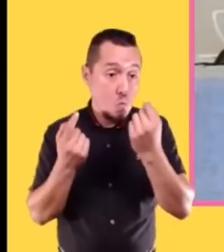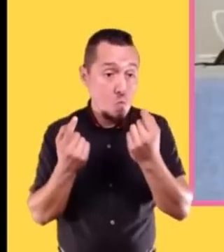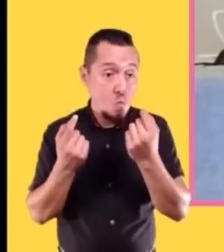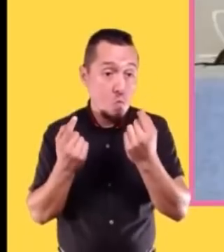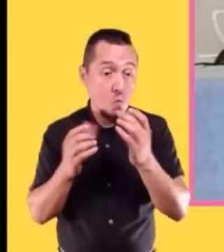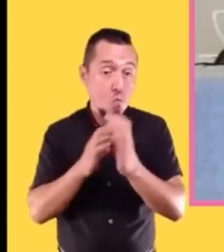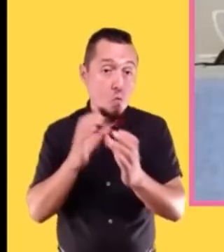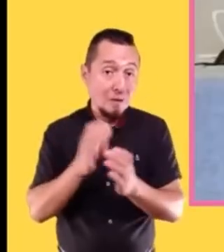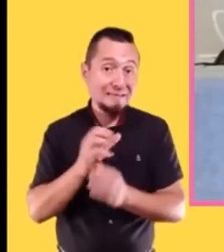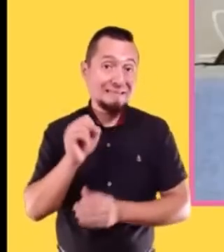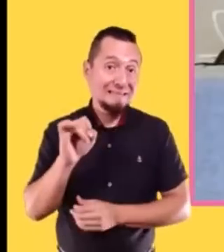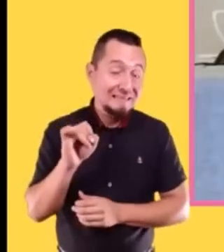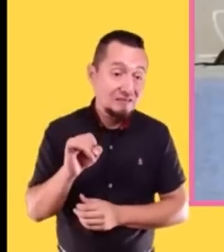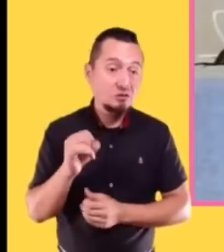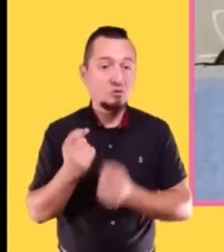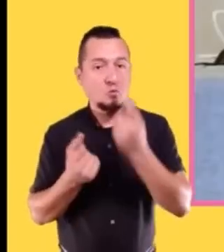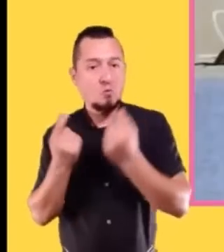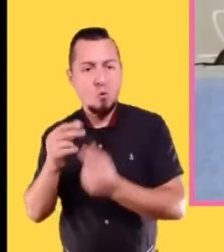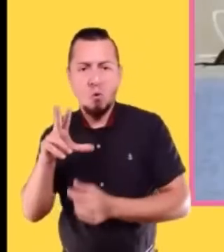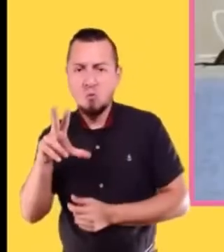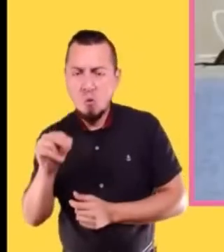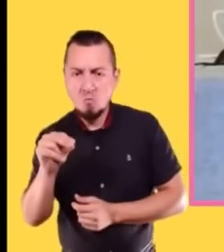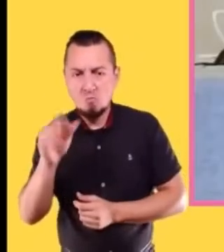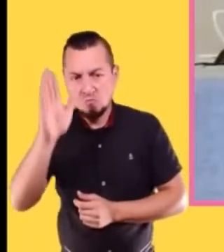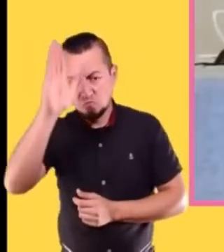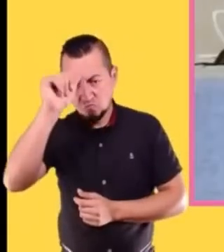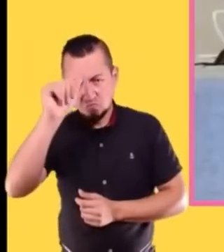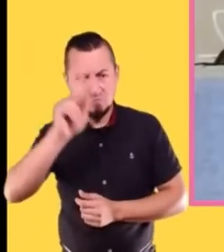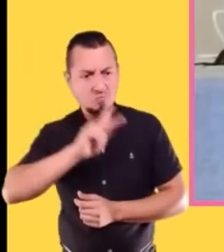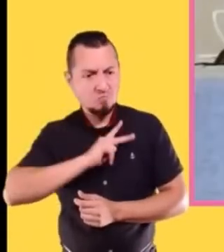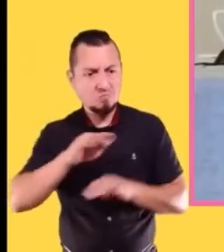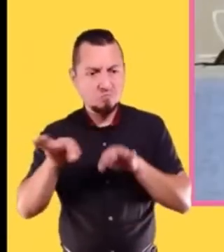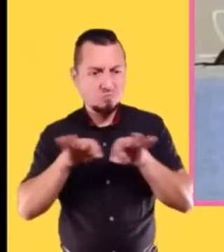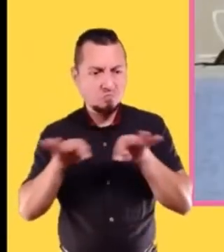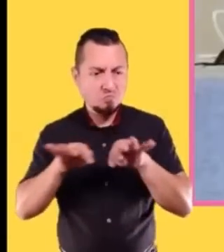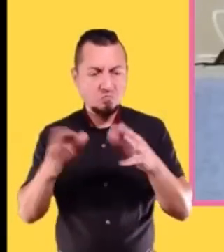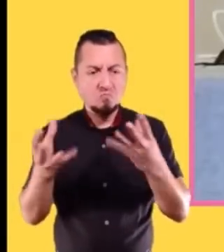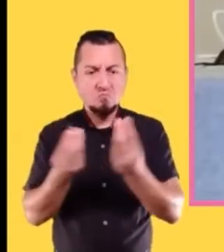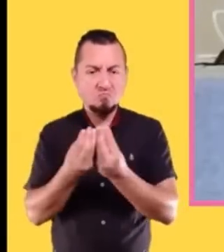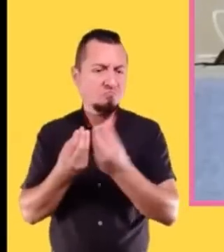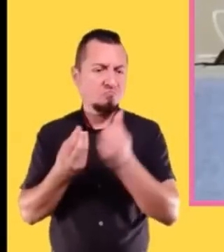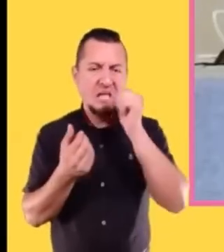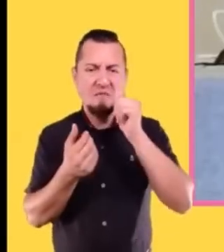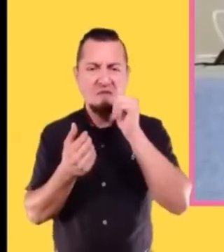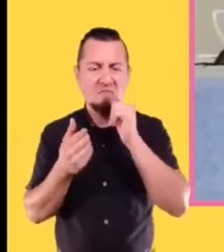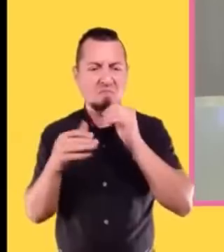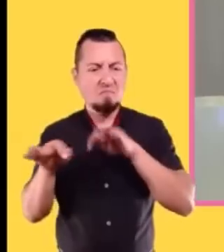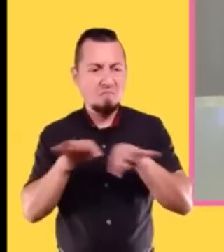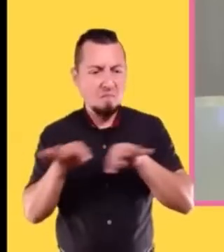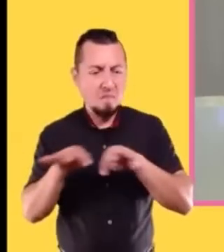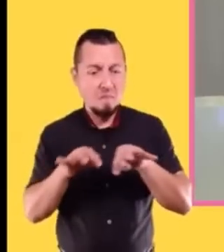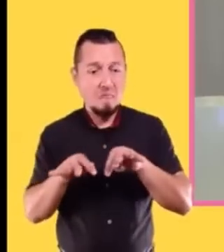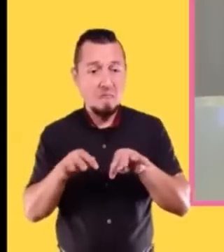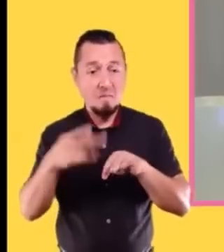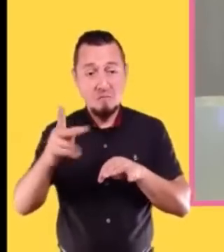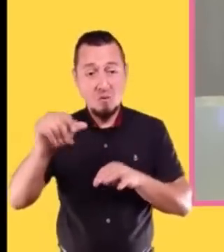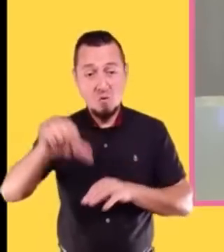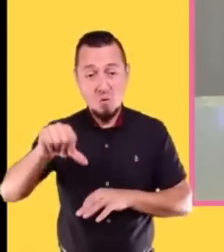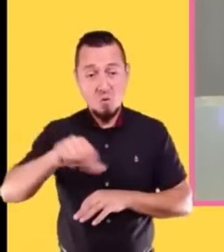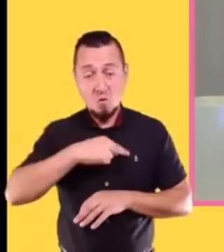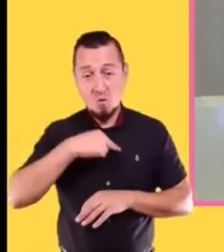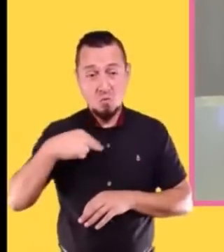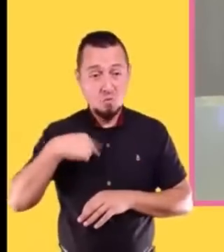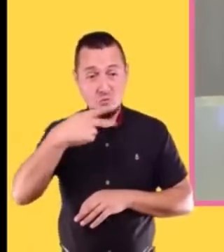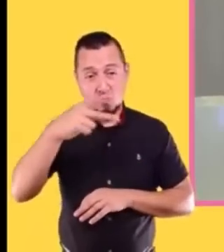en otras no coincidimos, y tenemos nuestra ruta de trabajo en específico. Pero lo que nosotros hoy estamos haciendo es tratar de hacer un